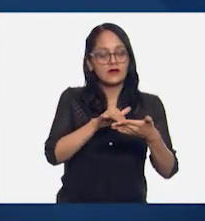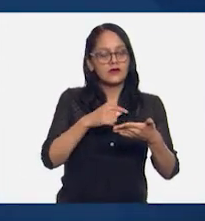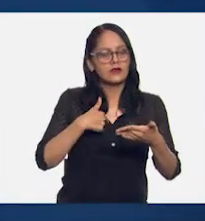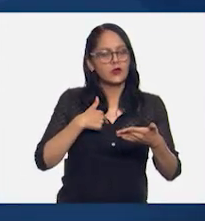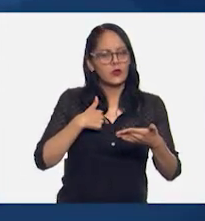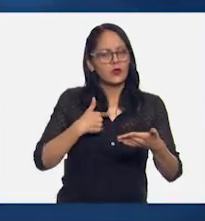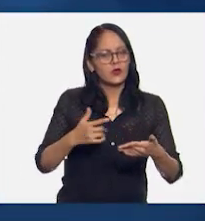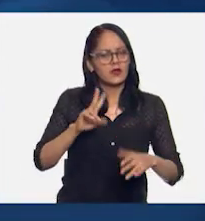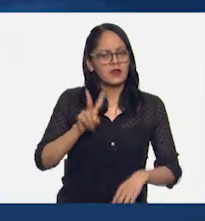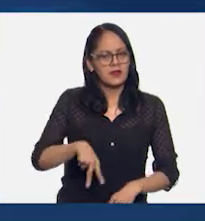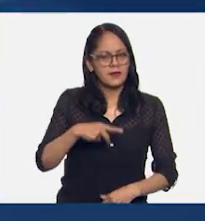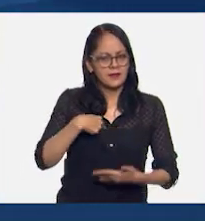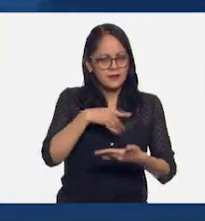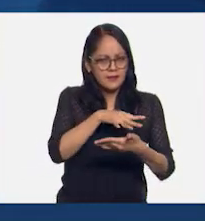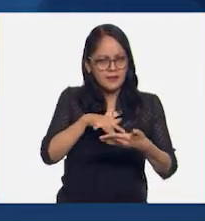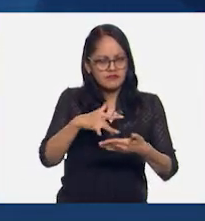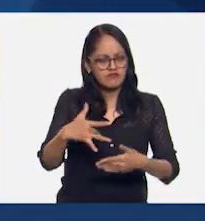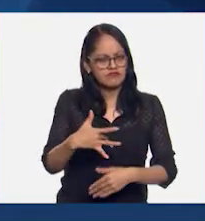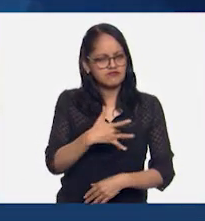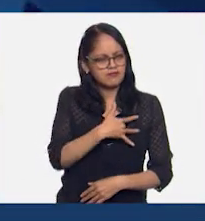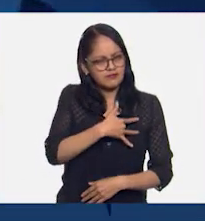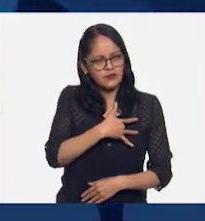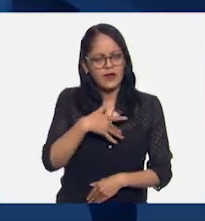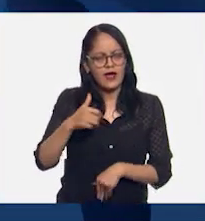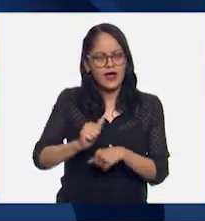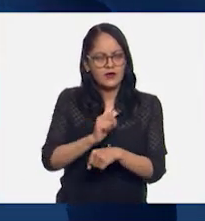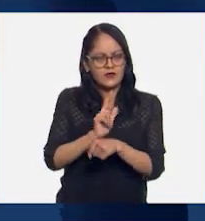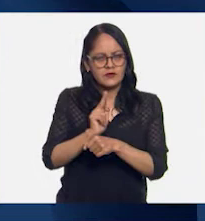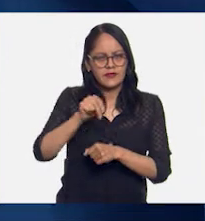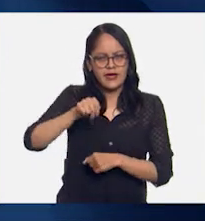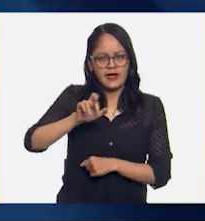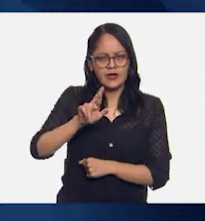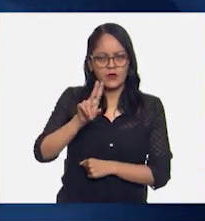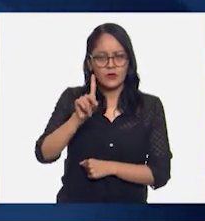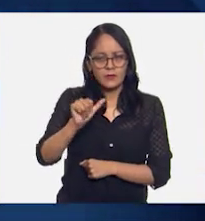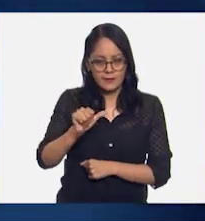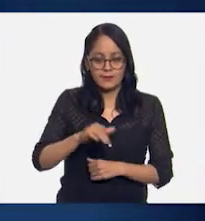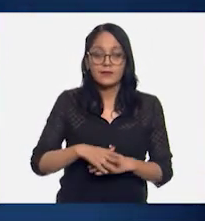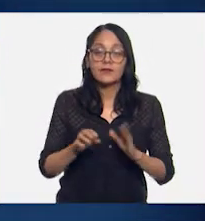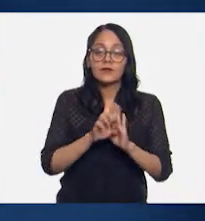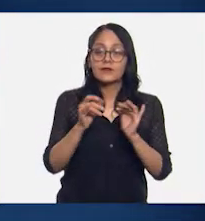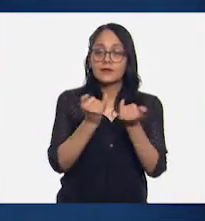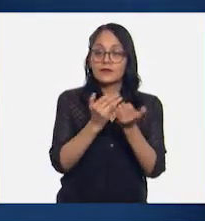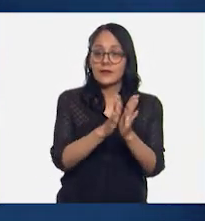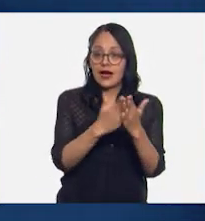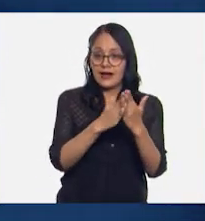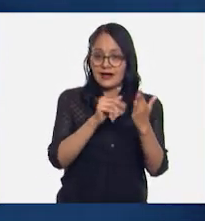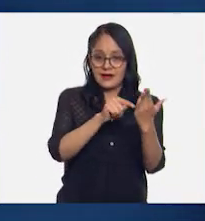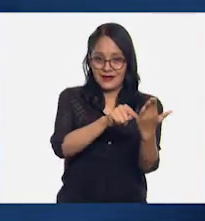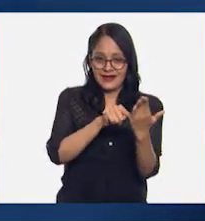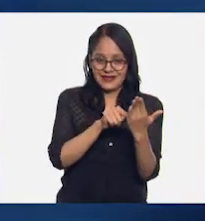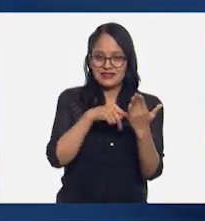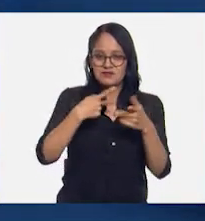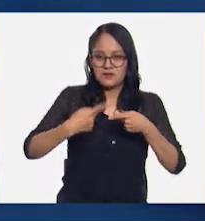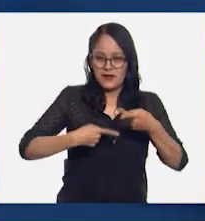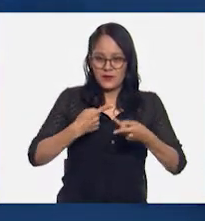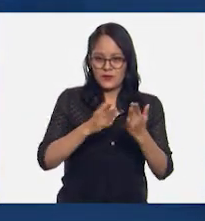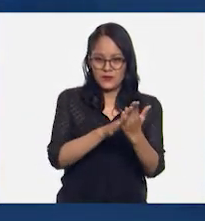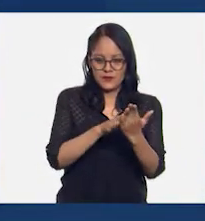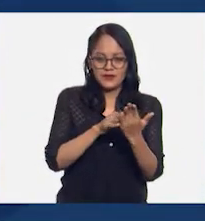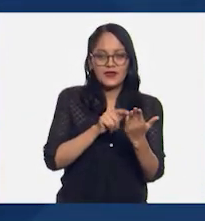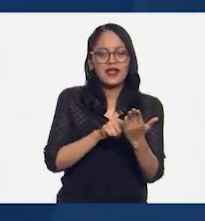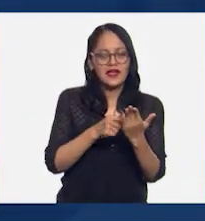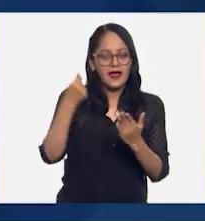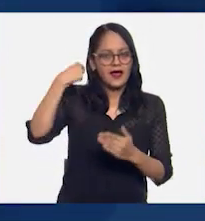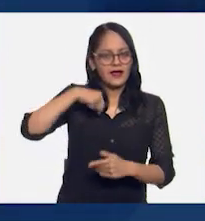tan profunda que me había dejado la poesía de Neruda. Es como si la experiencia con el libro de las preguntas hubiera permanecido latente